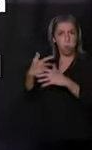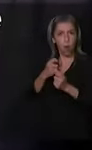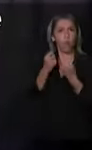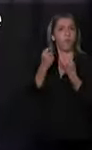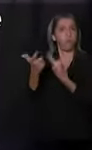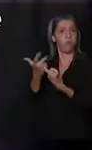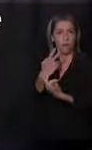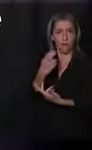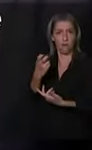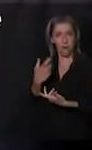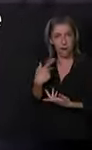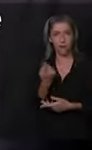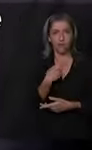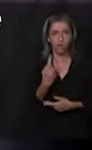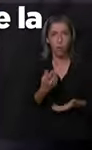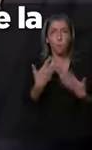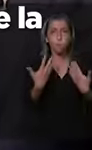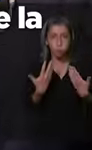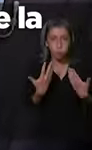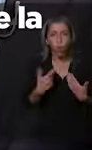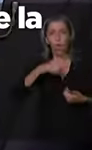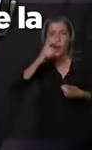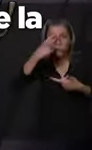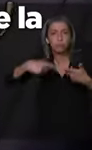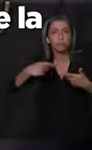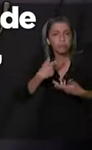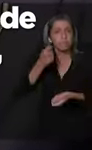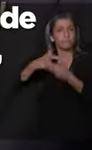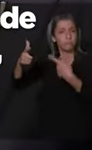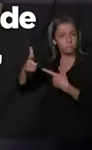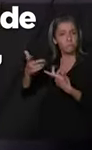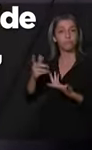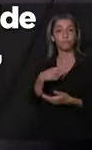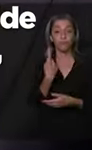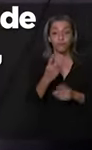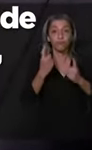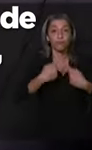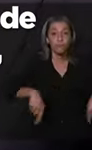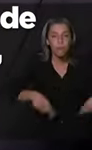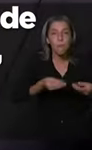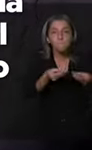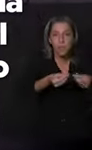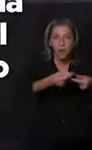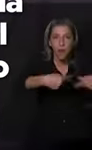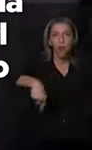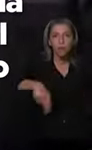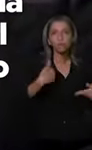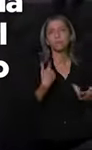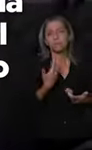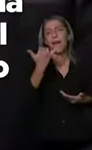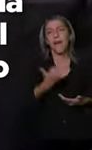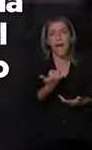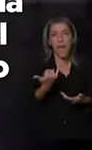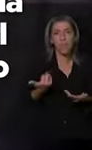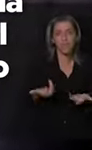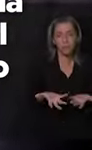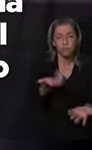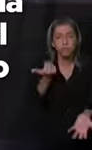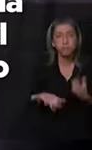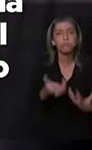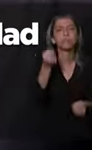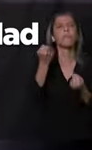oportunidad para el norte argentino sobre la base de la demanda de minerales y dióxidos raros y tenemos en la economía del